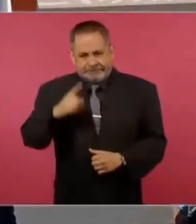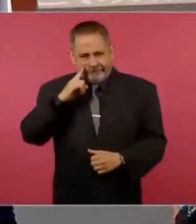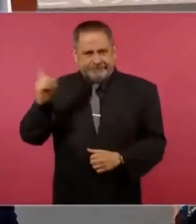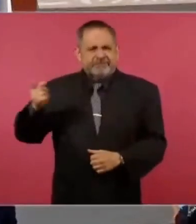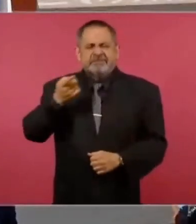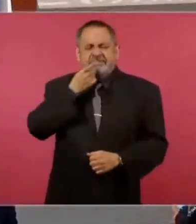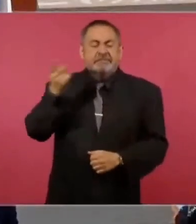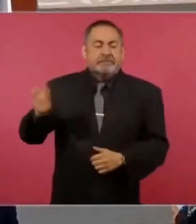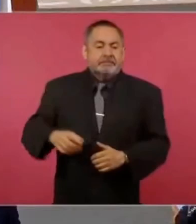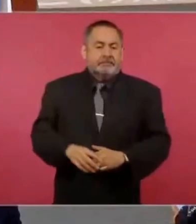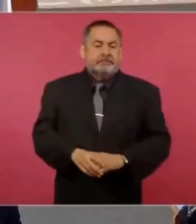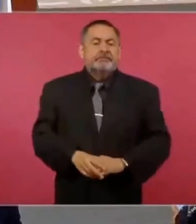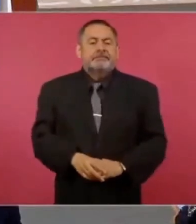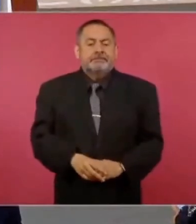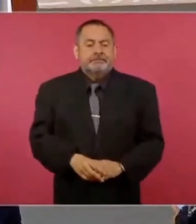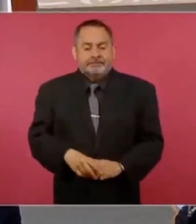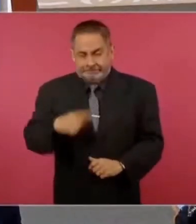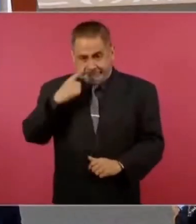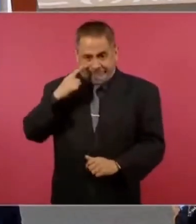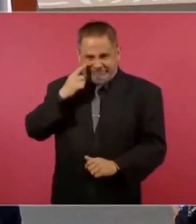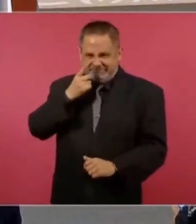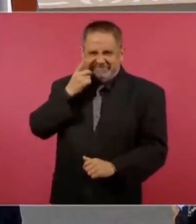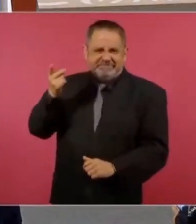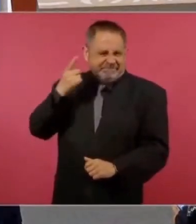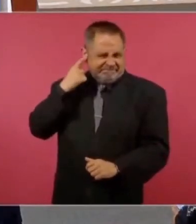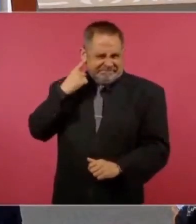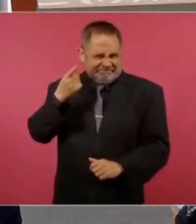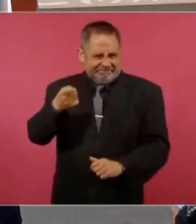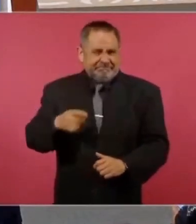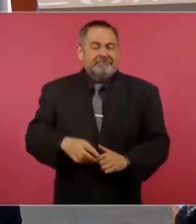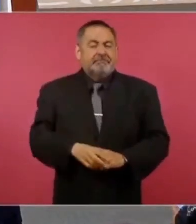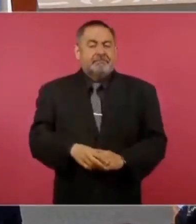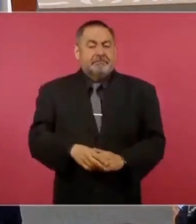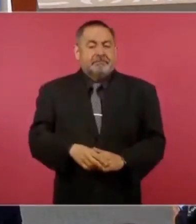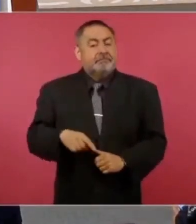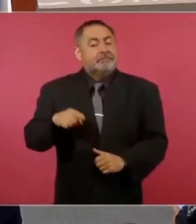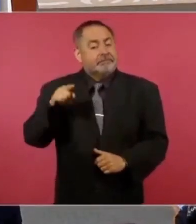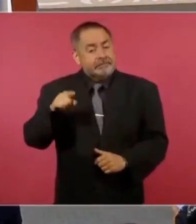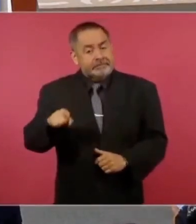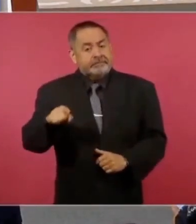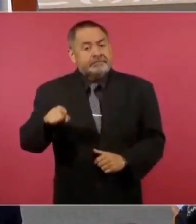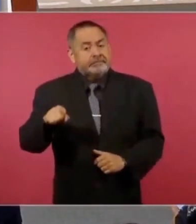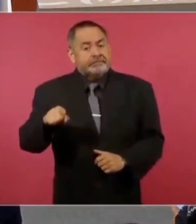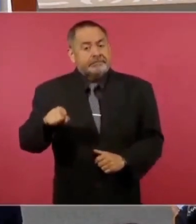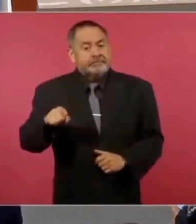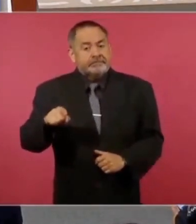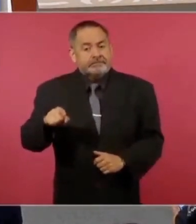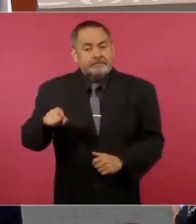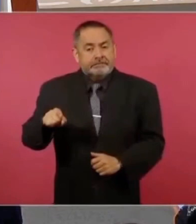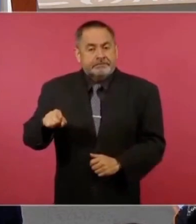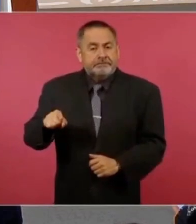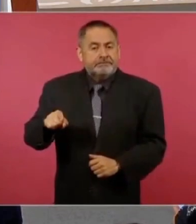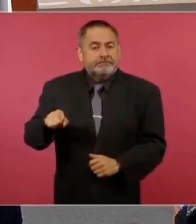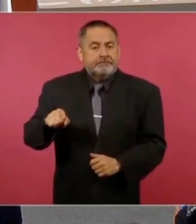¿Qué dice? Véanlo, escúchenlo. Era con